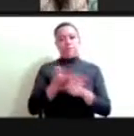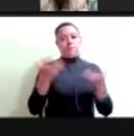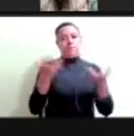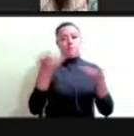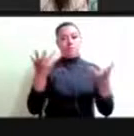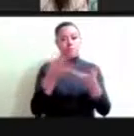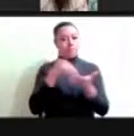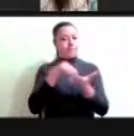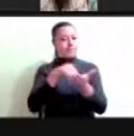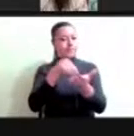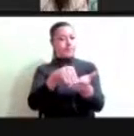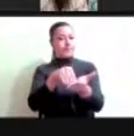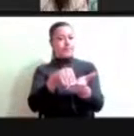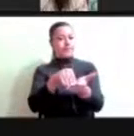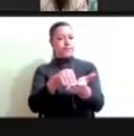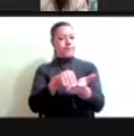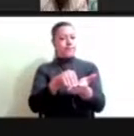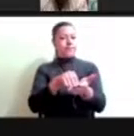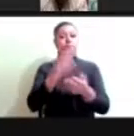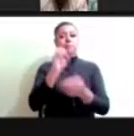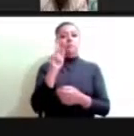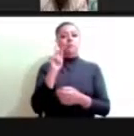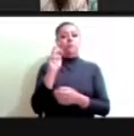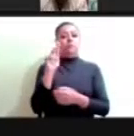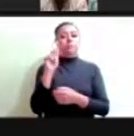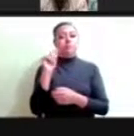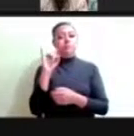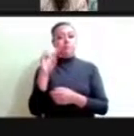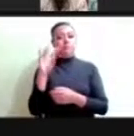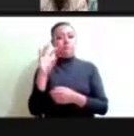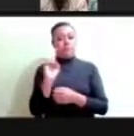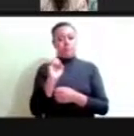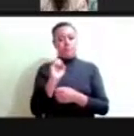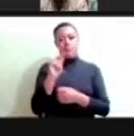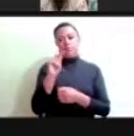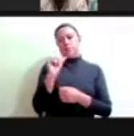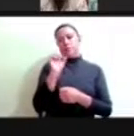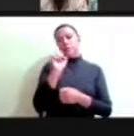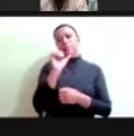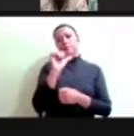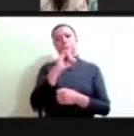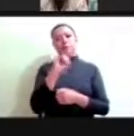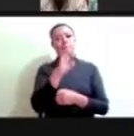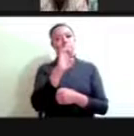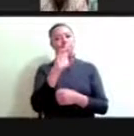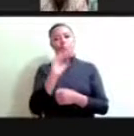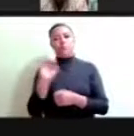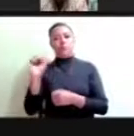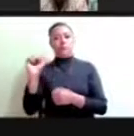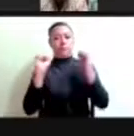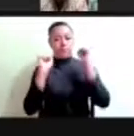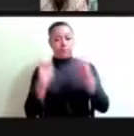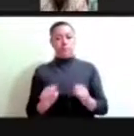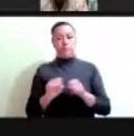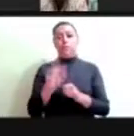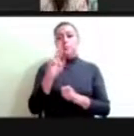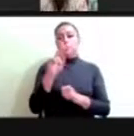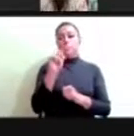permanente el operativo pasajero seguro en el transporte público de las rutas que circulan en la